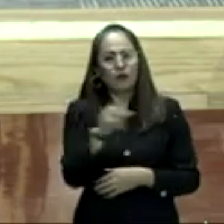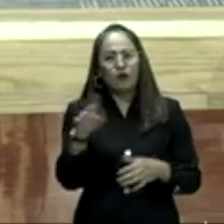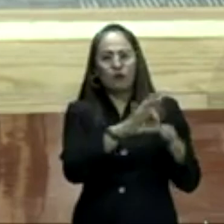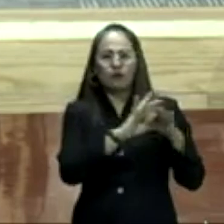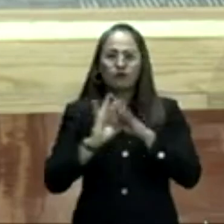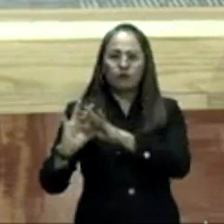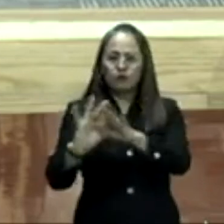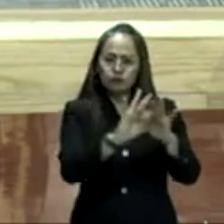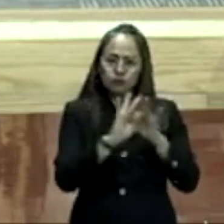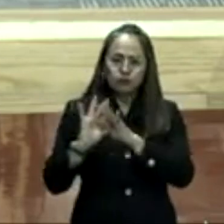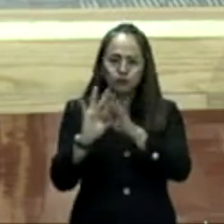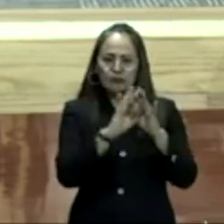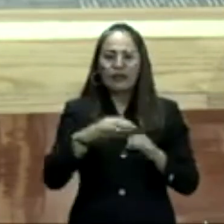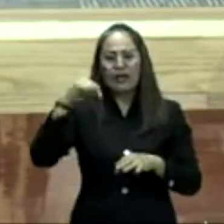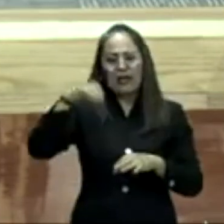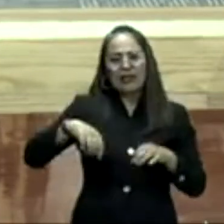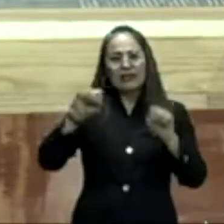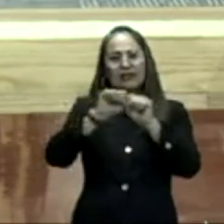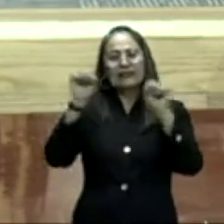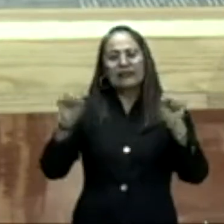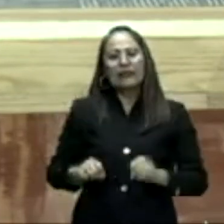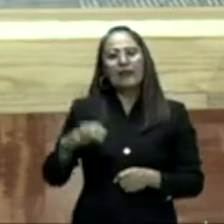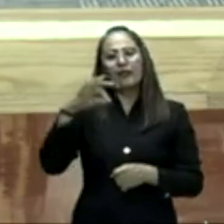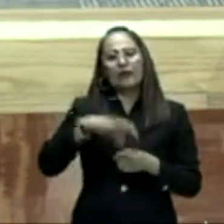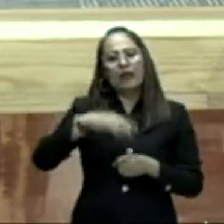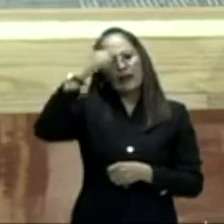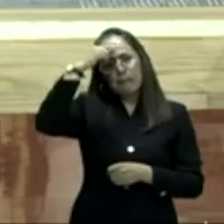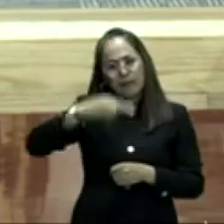en el que se cimienta el sistema electoral mexicano.